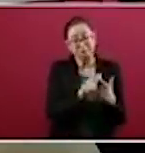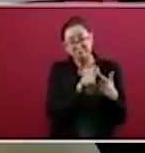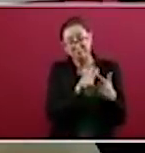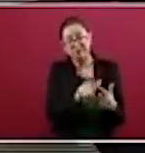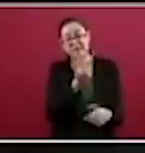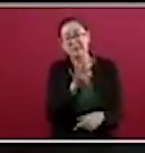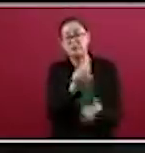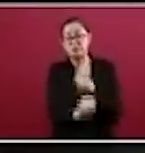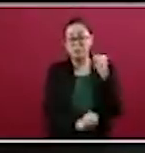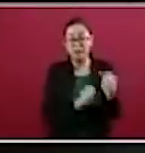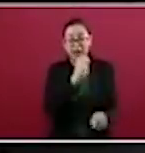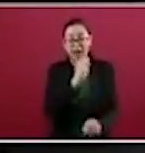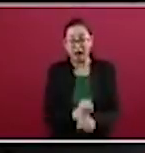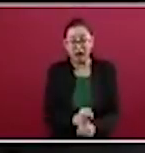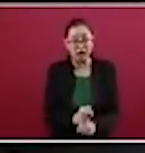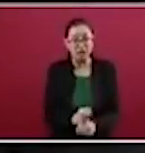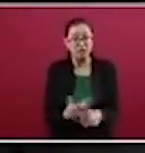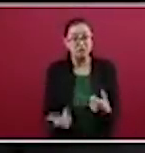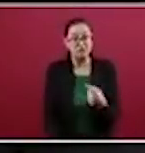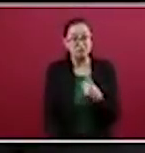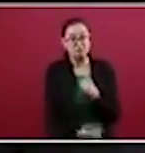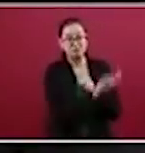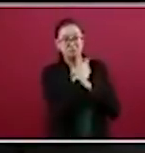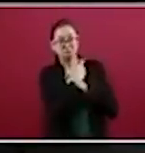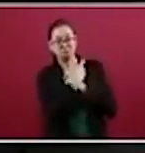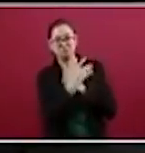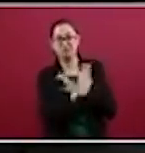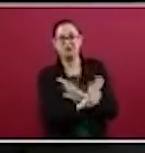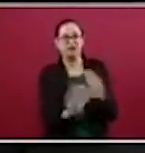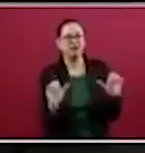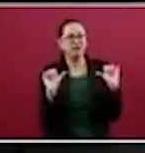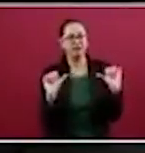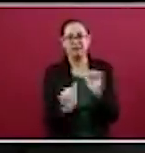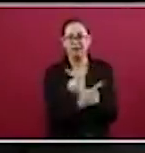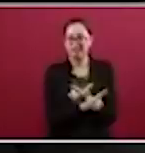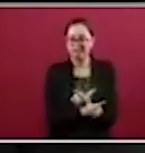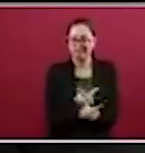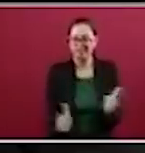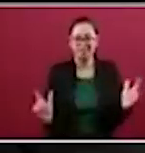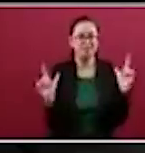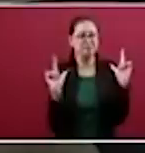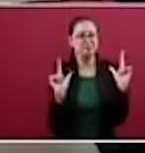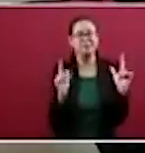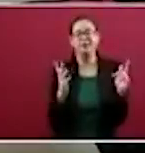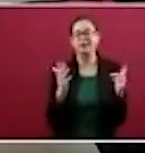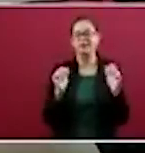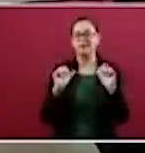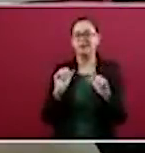a sus 19 años, libre del guardaespaldas fanfarrón, accedió a posar para el